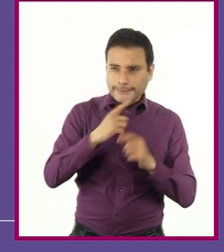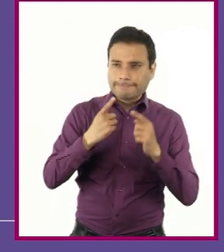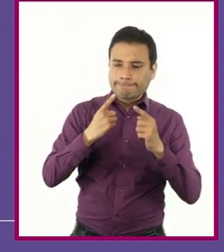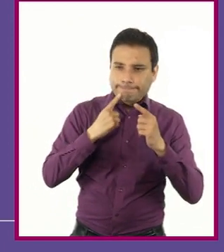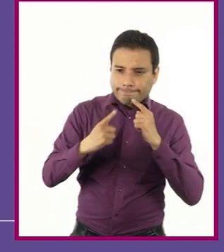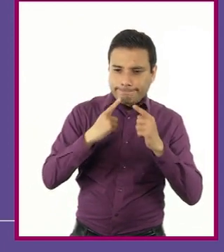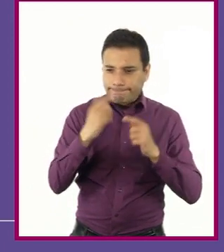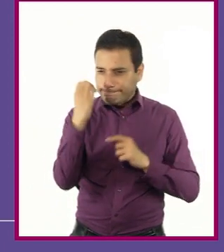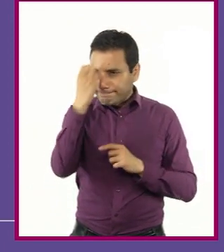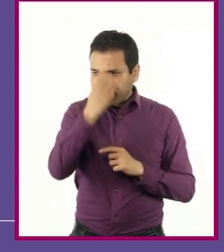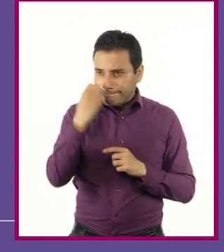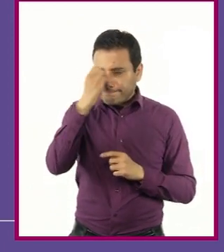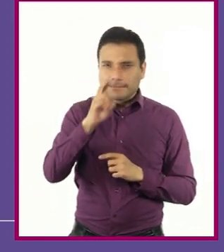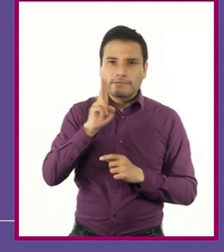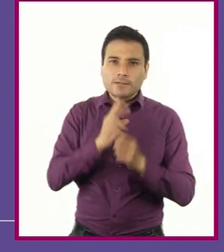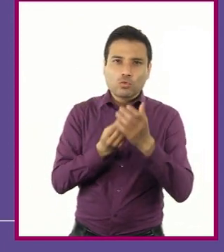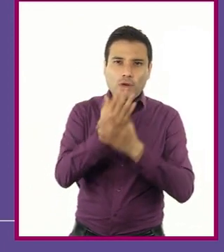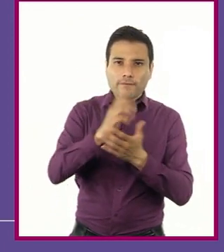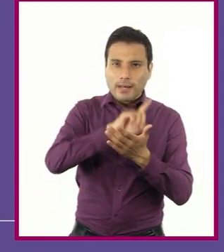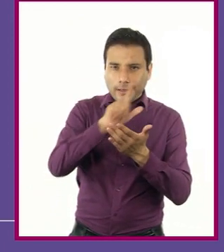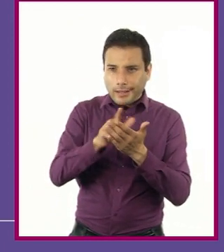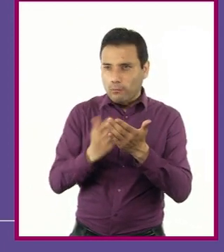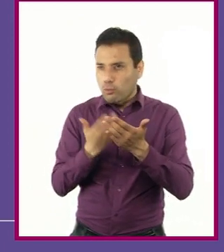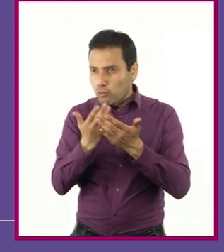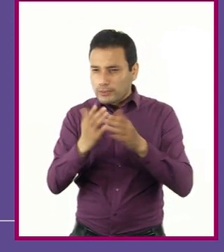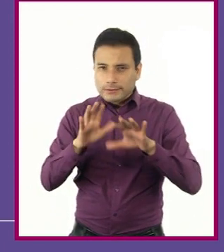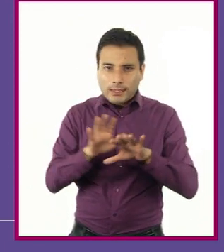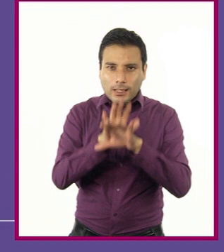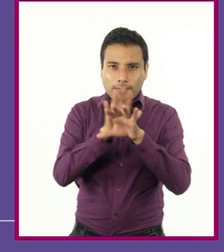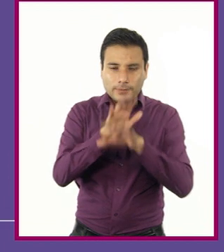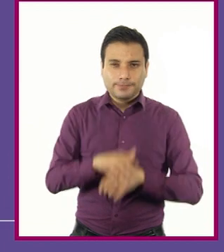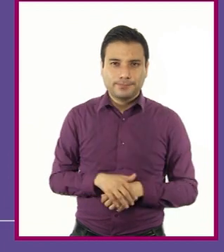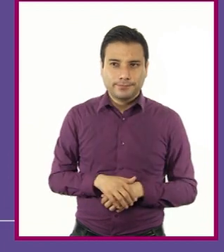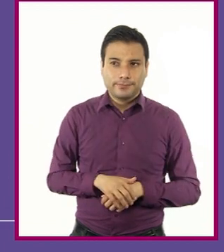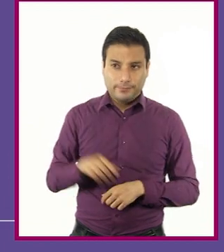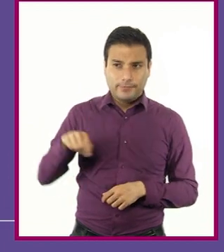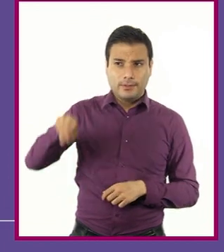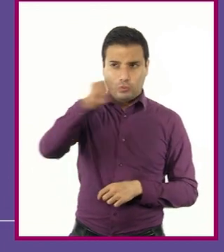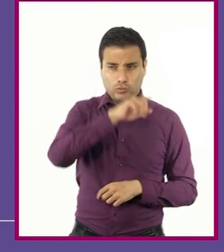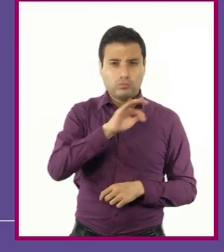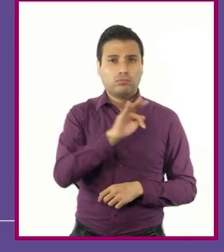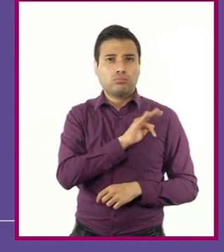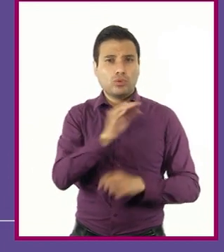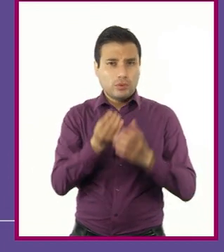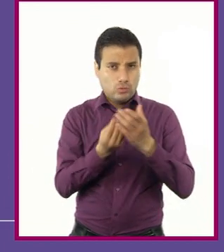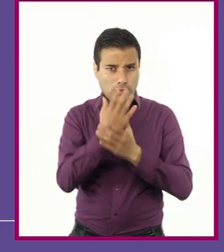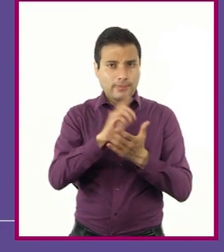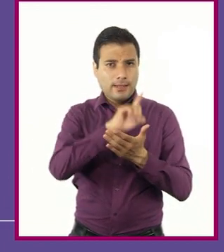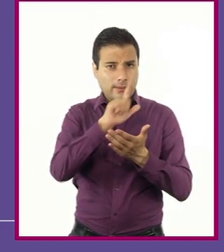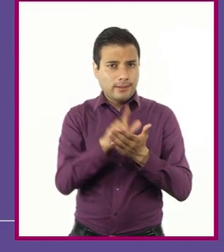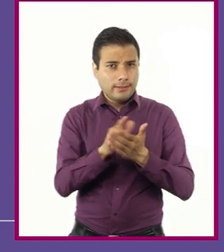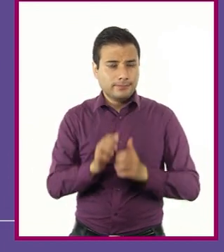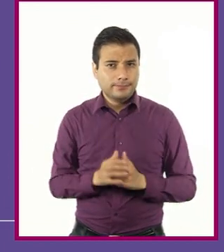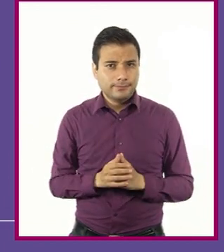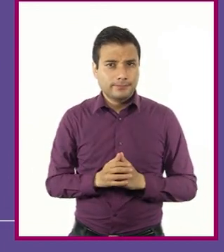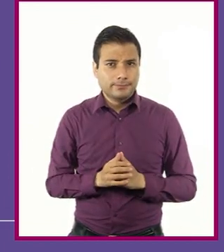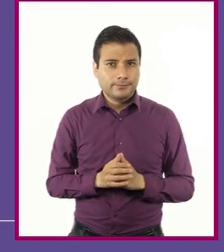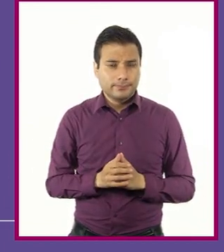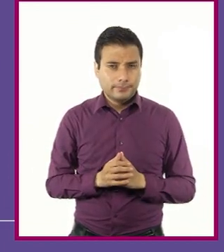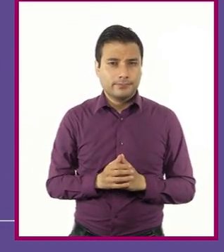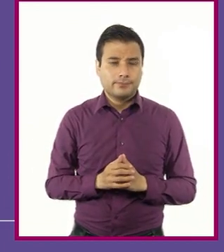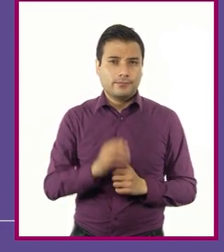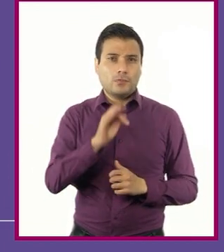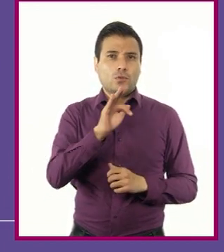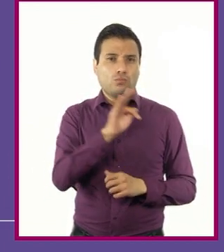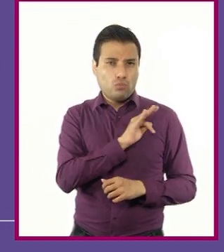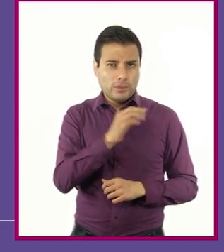las iniciativas de ley que se presenten. Entre sus facultades está dictar leyes como acciones que garanticen el interés superior